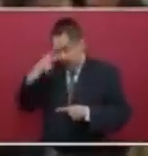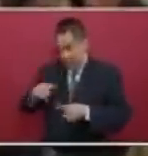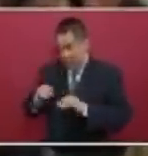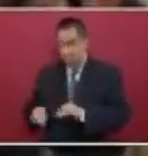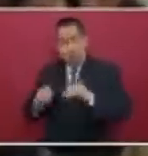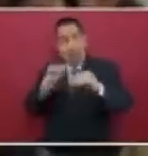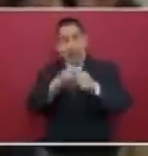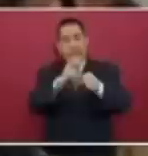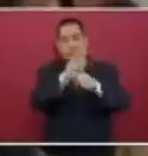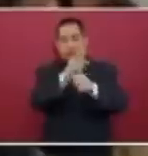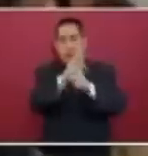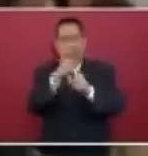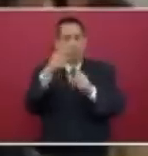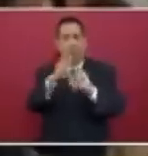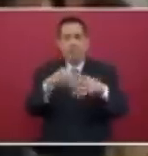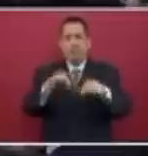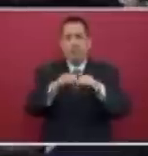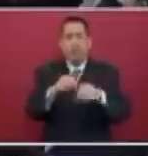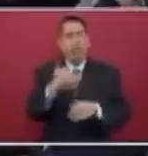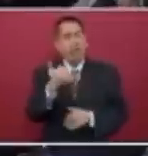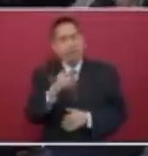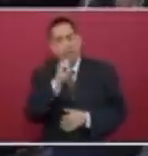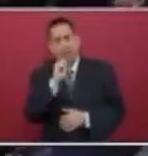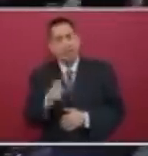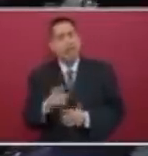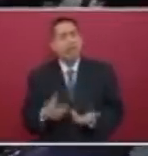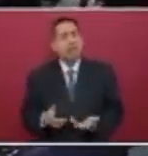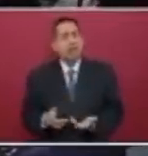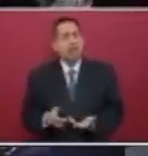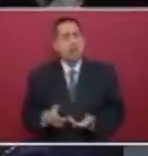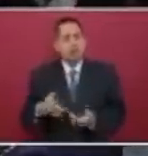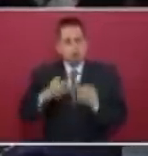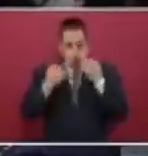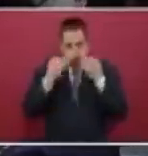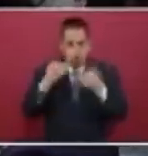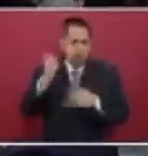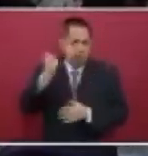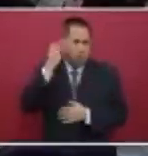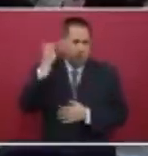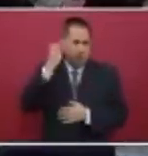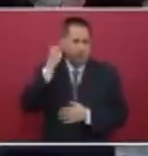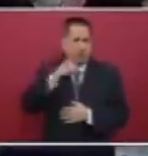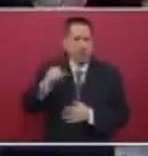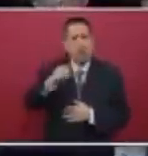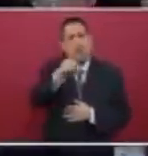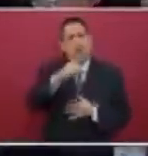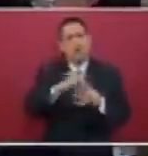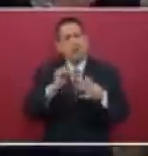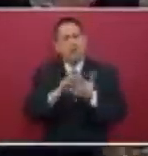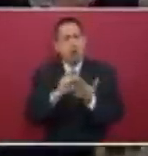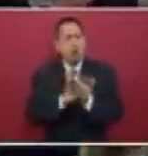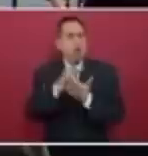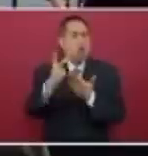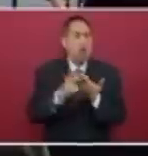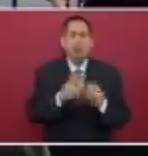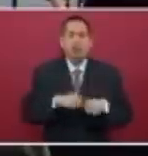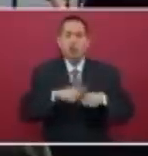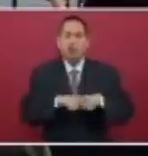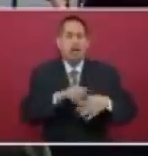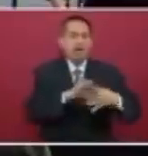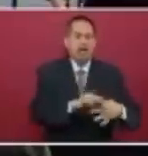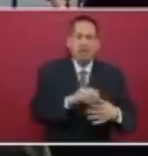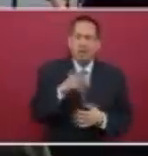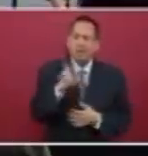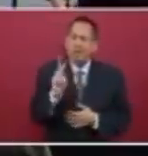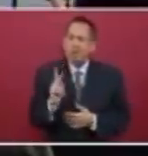su gobierno y en ese sentido también he estado presente en las conferencias en donde habla de los programas sociales pero